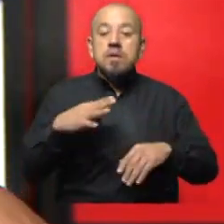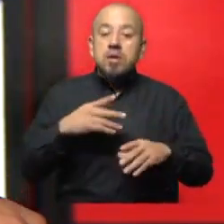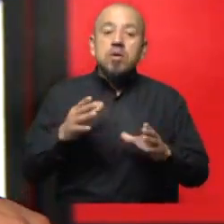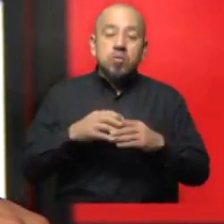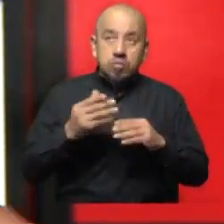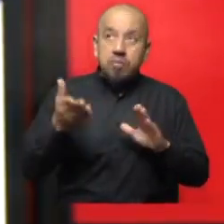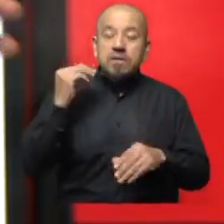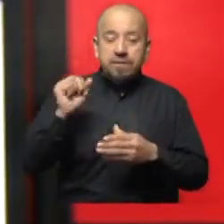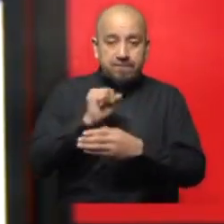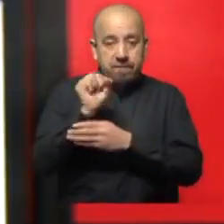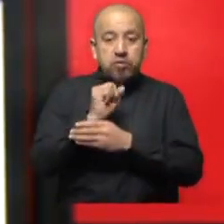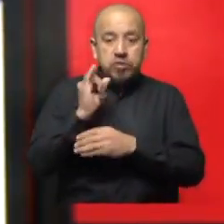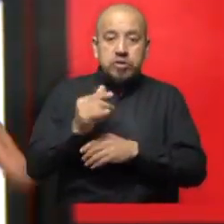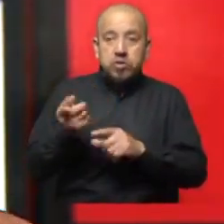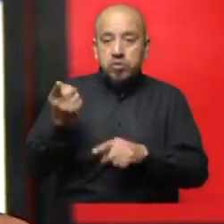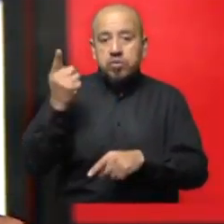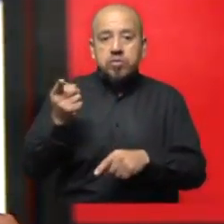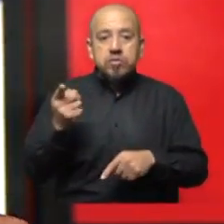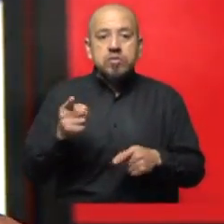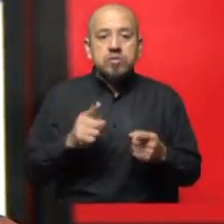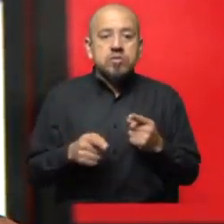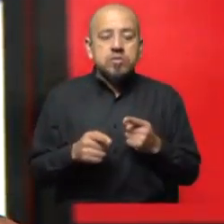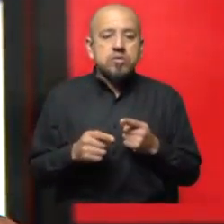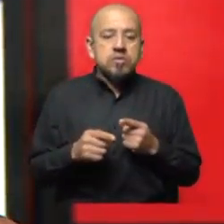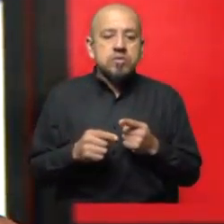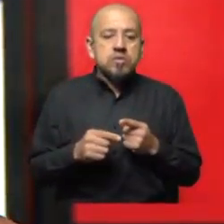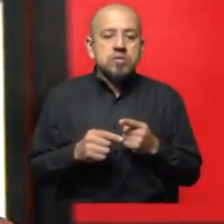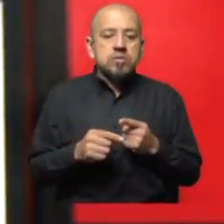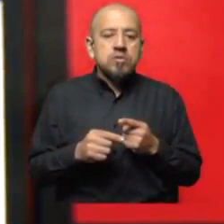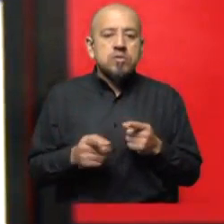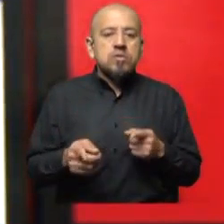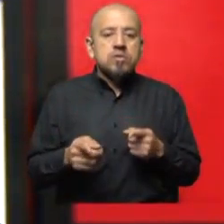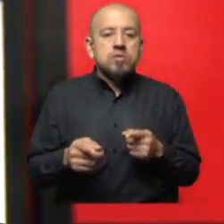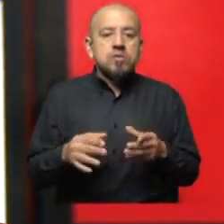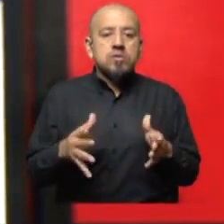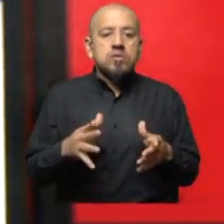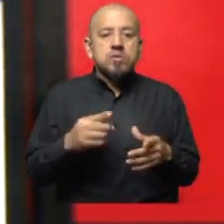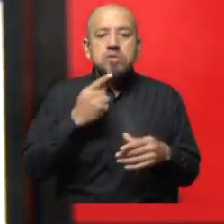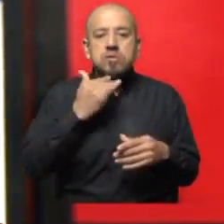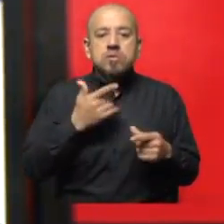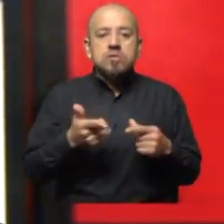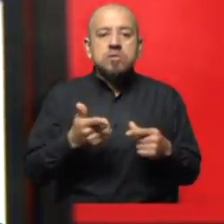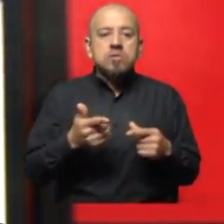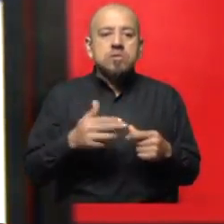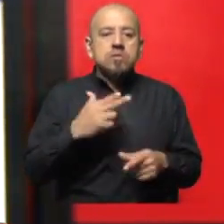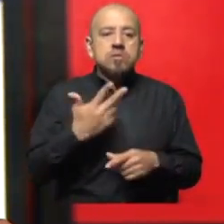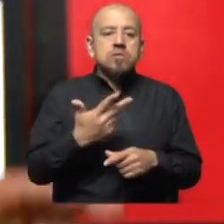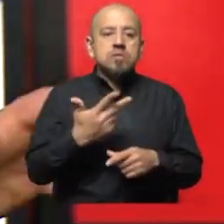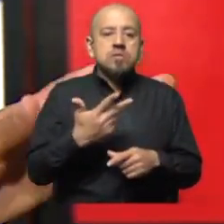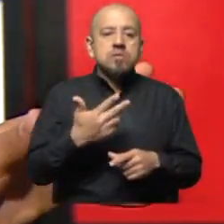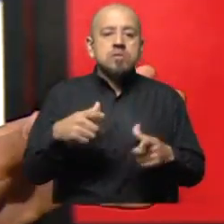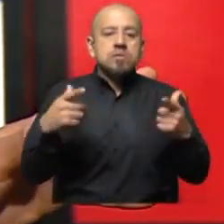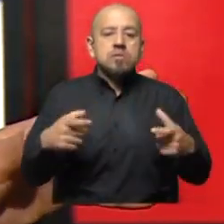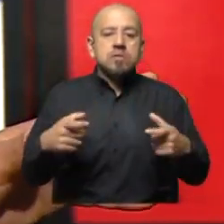a eso italia y ya por ejemplo el tercer disco se llama un momento extraño